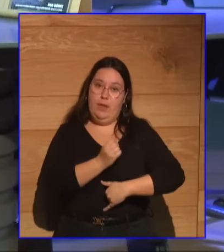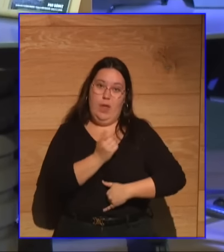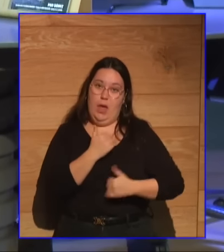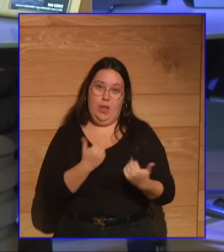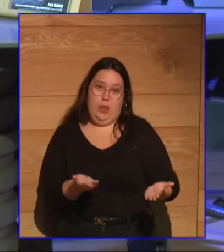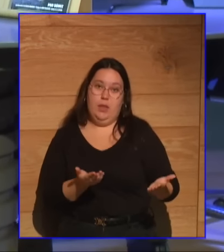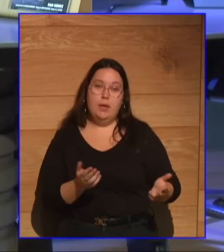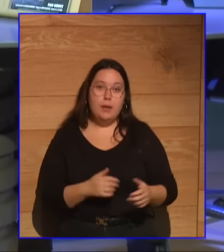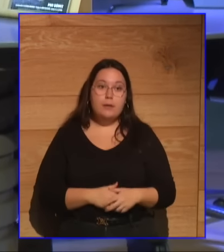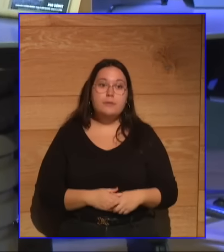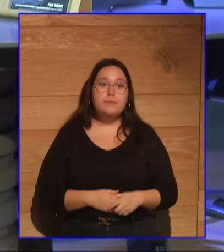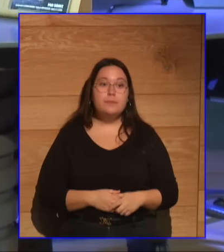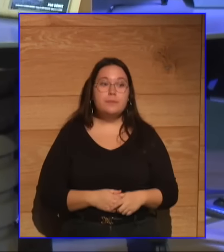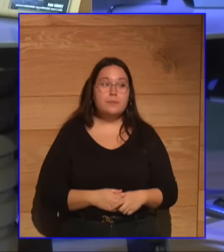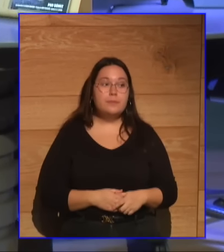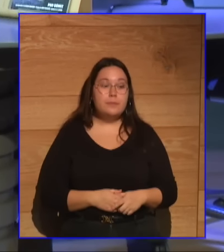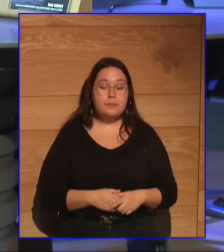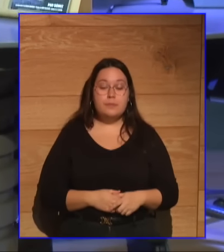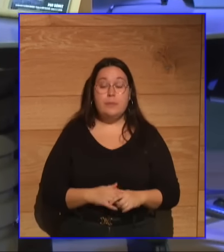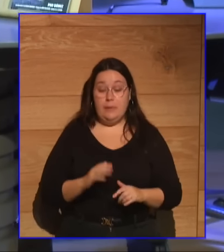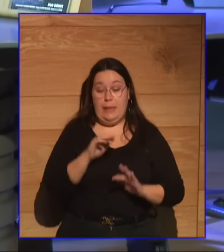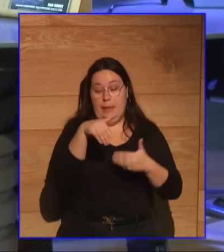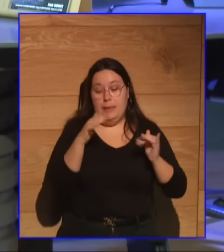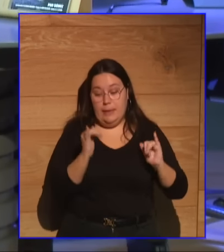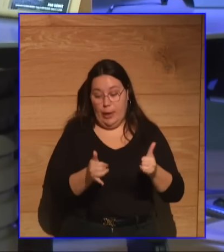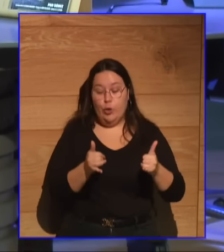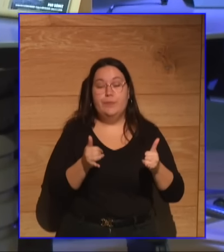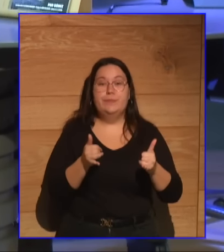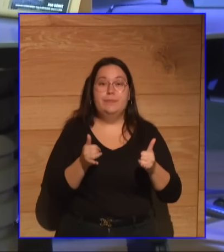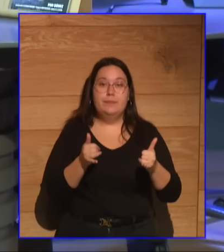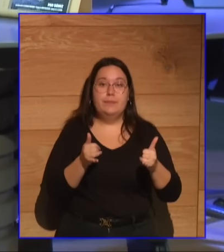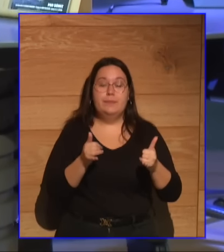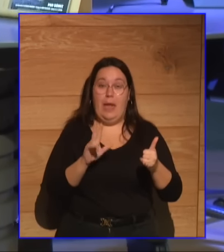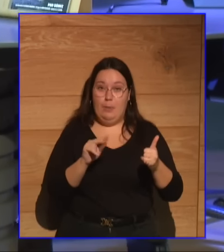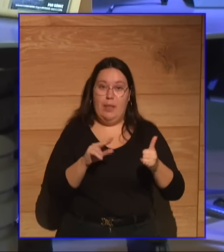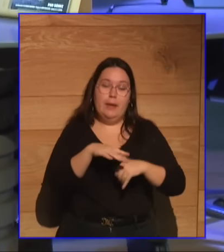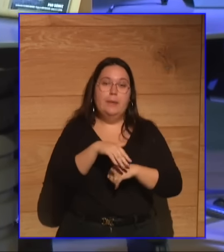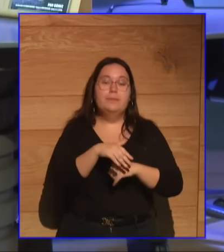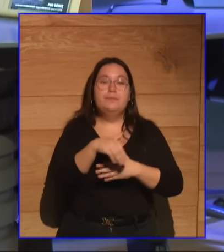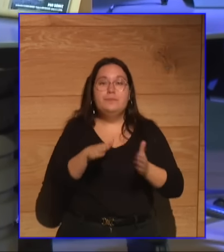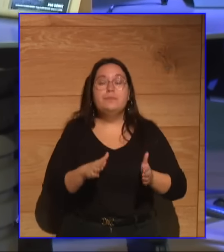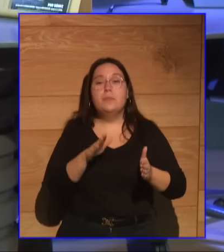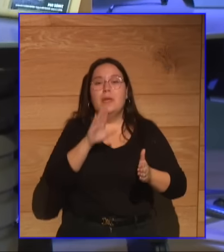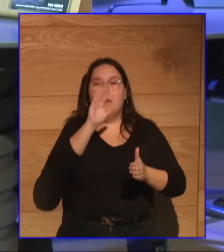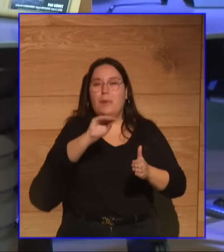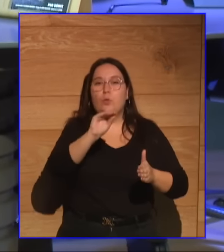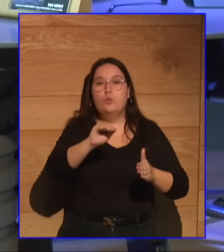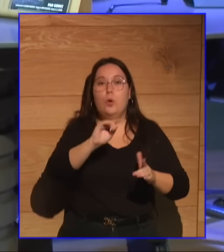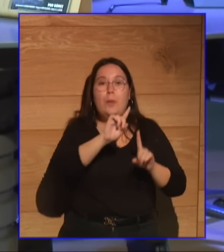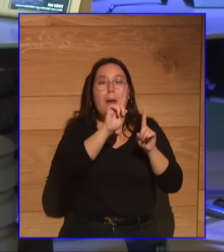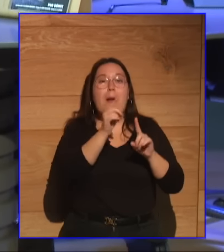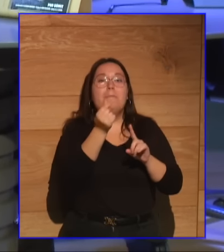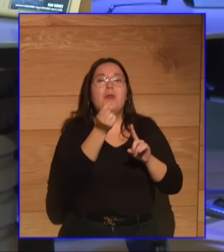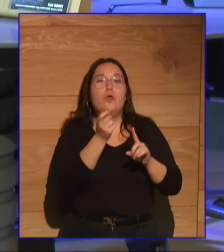ni en el condicional, Javi. Nada. Llego a la panadería y pregunto los precios de los bollos.